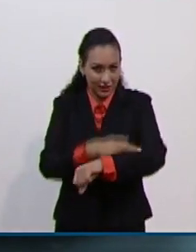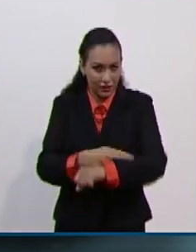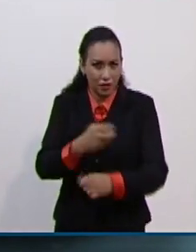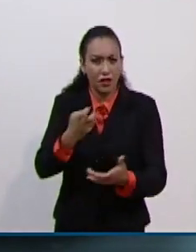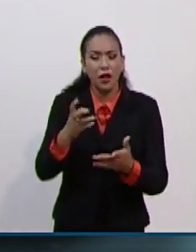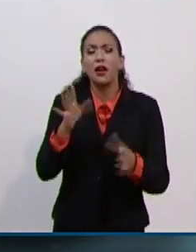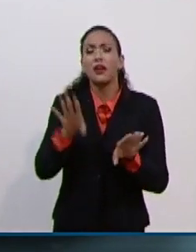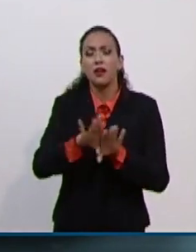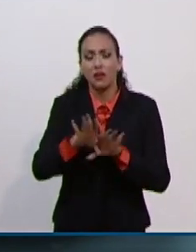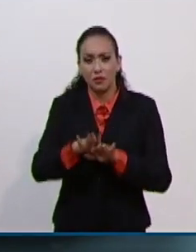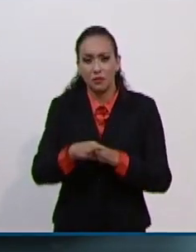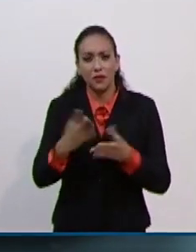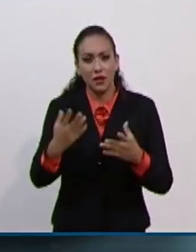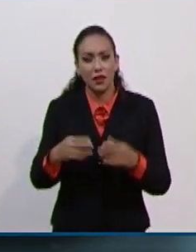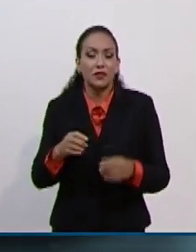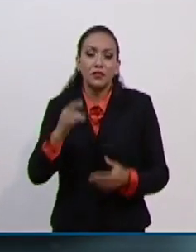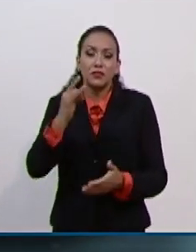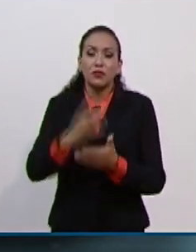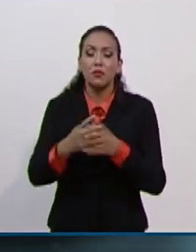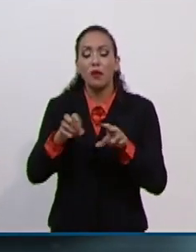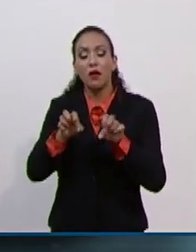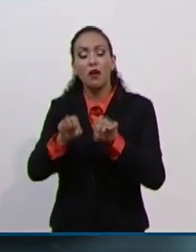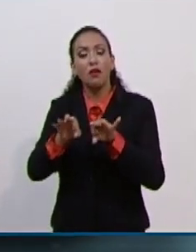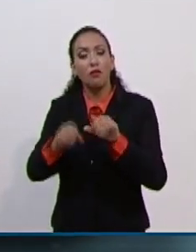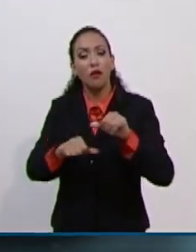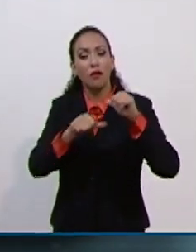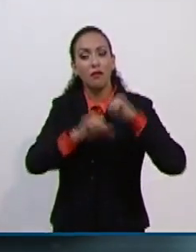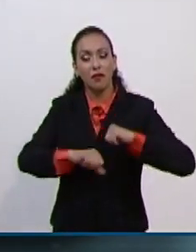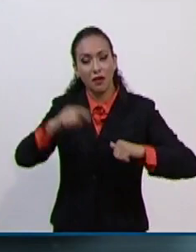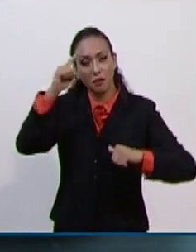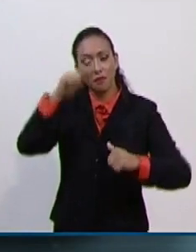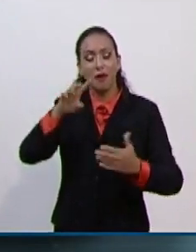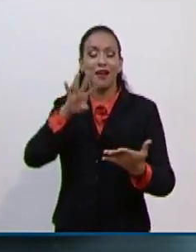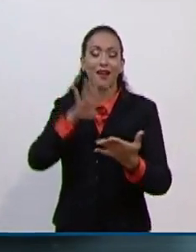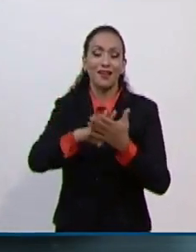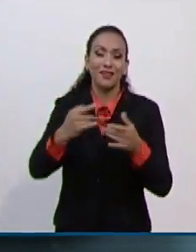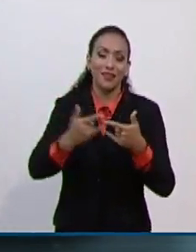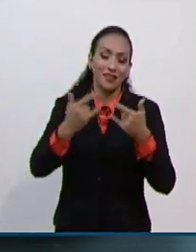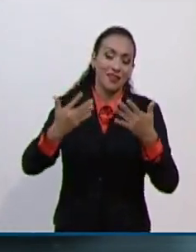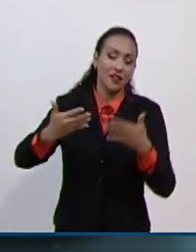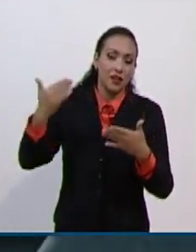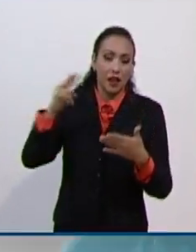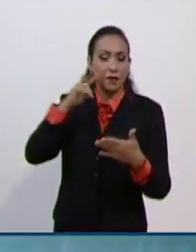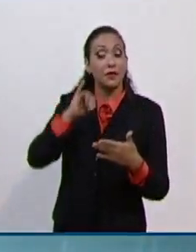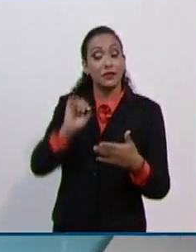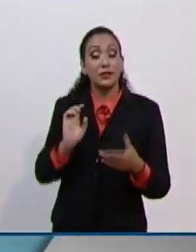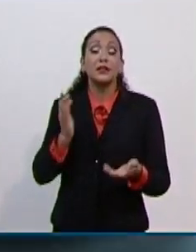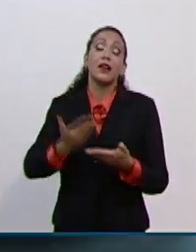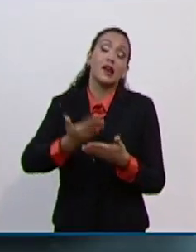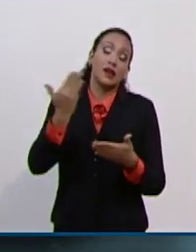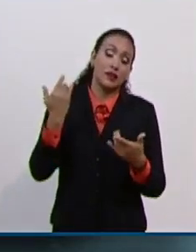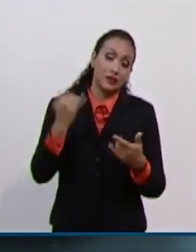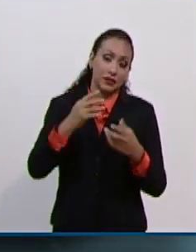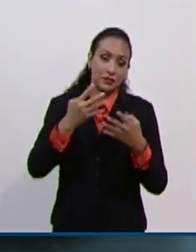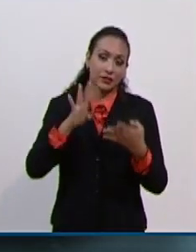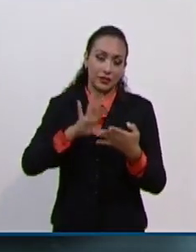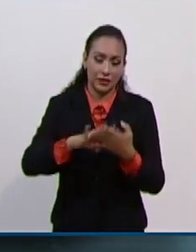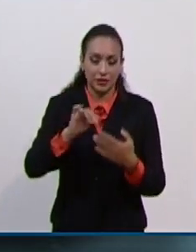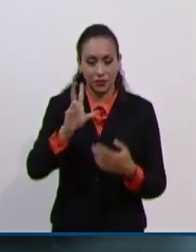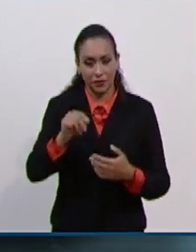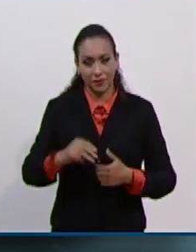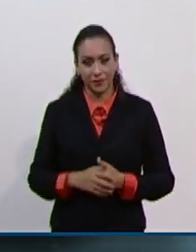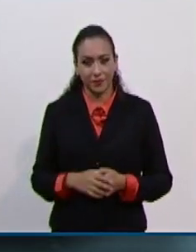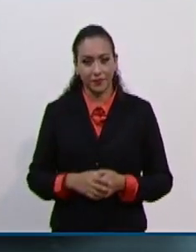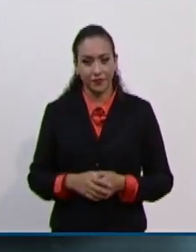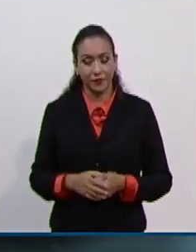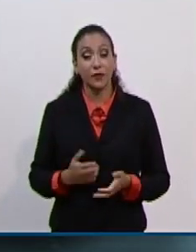puede realizarse en los módulos del Departamento de Antecedentes Penales del Tribunal Superior de Justicia. A fin de hacer